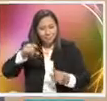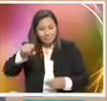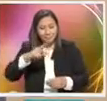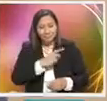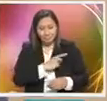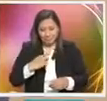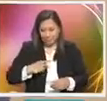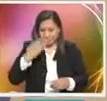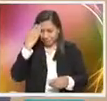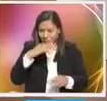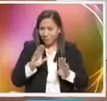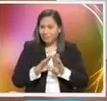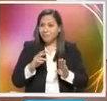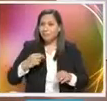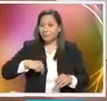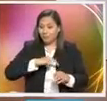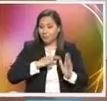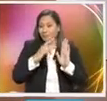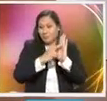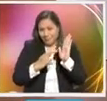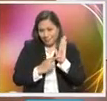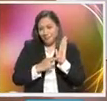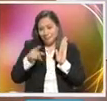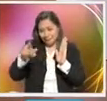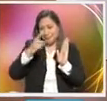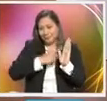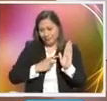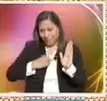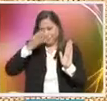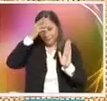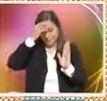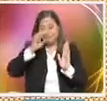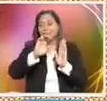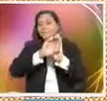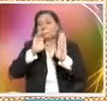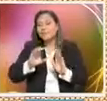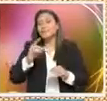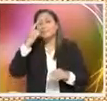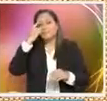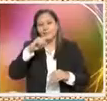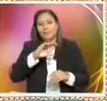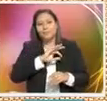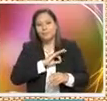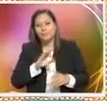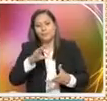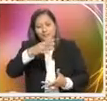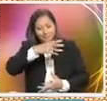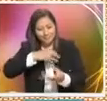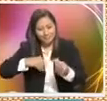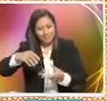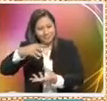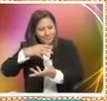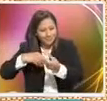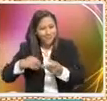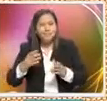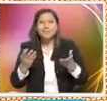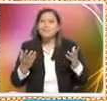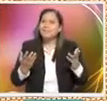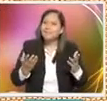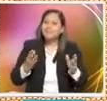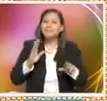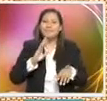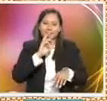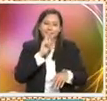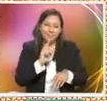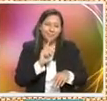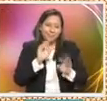ciertos filtros que estamos acostumbrados en la sociedad, sí, justamente para poder relacionarte de una manera mucho